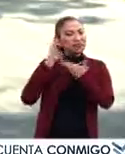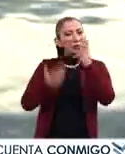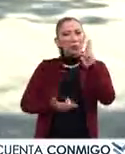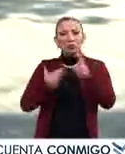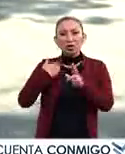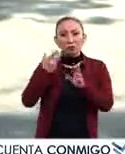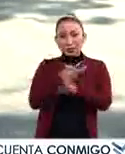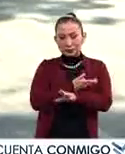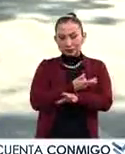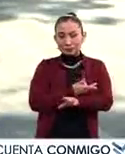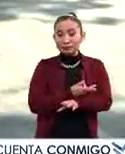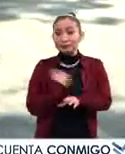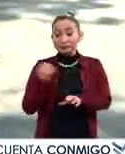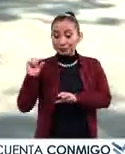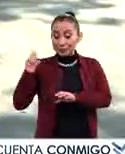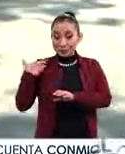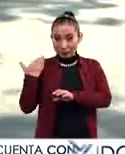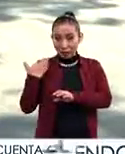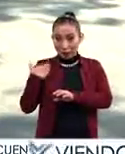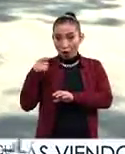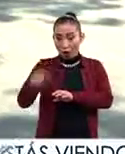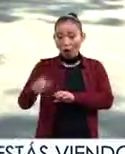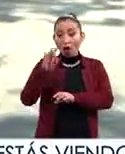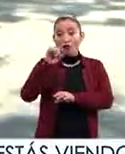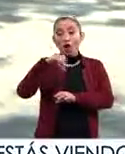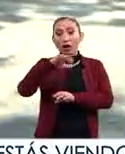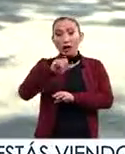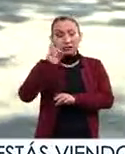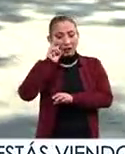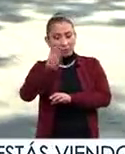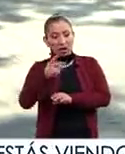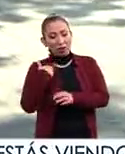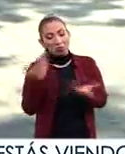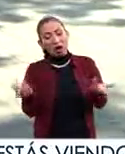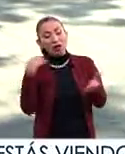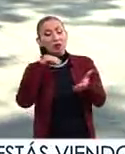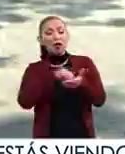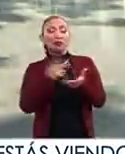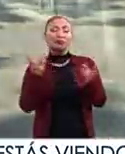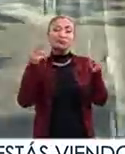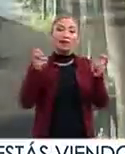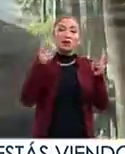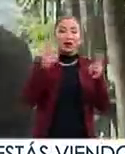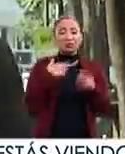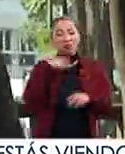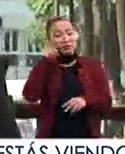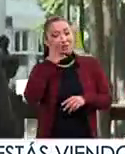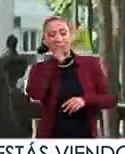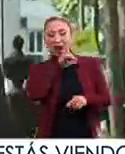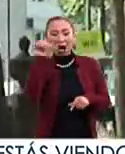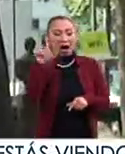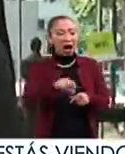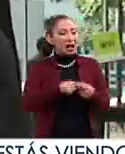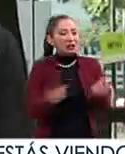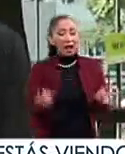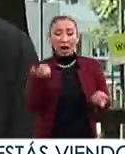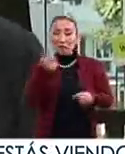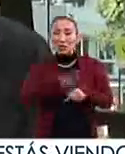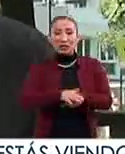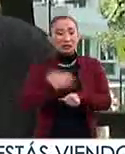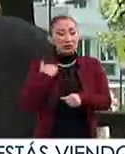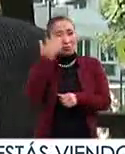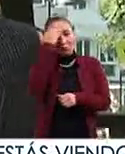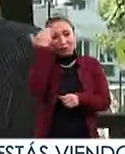Mexicana. Y en décadas recientes, el fondo fue sometido a esquemas burocráticos de ineficiencia y pésima